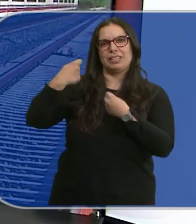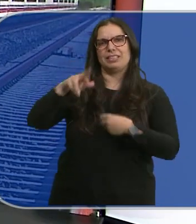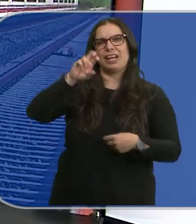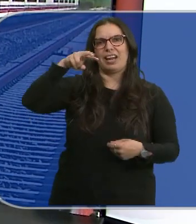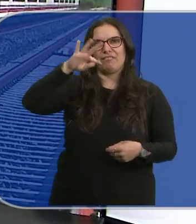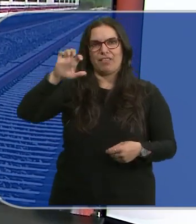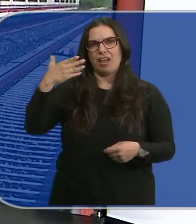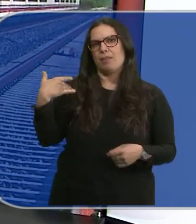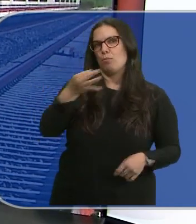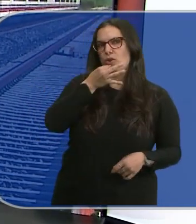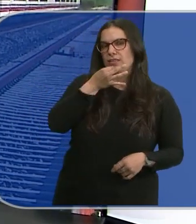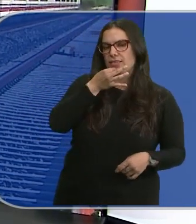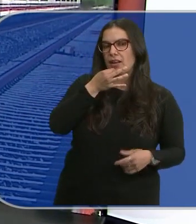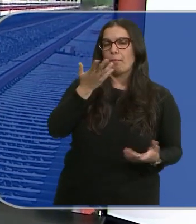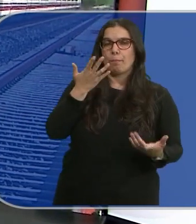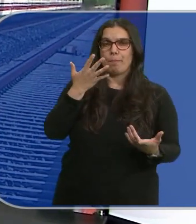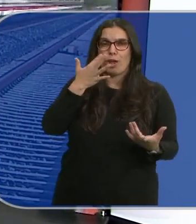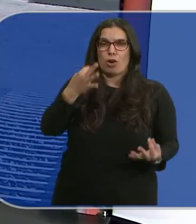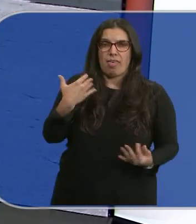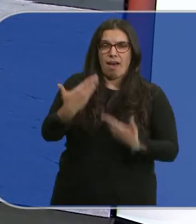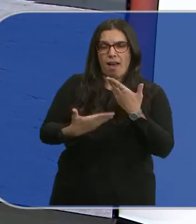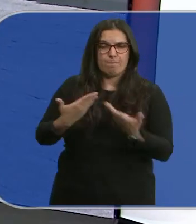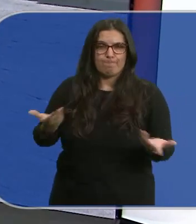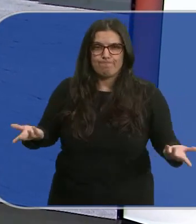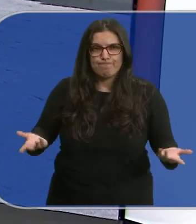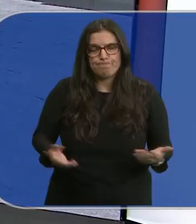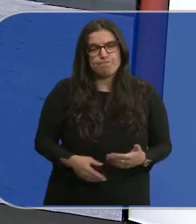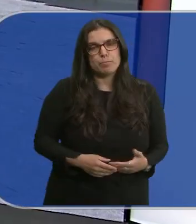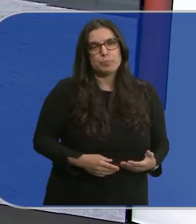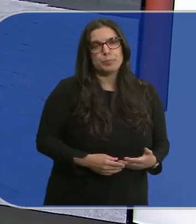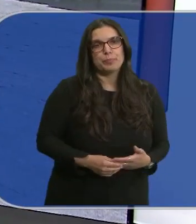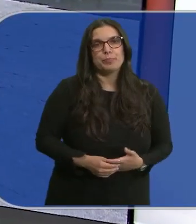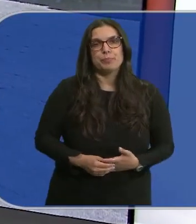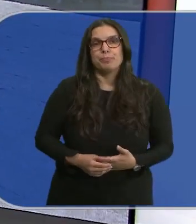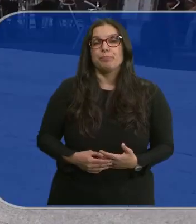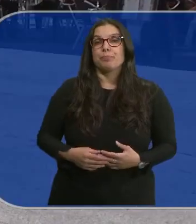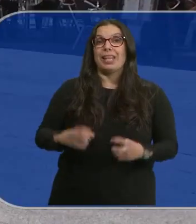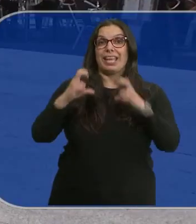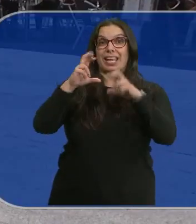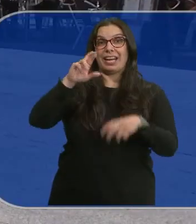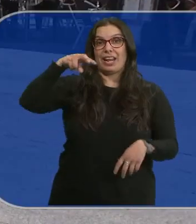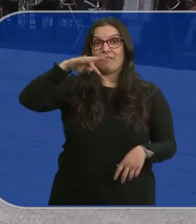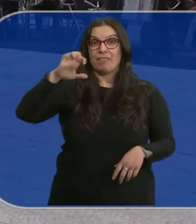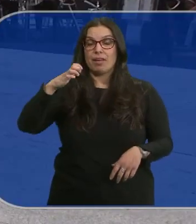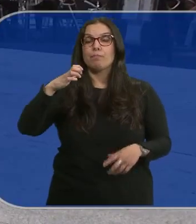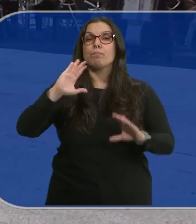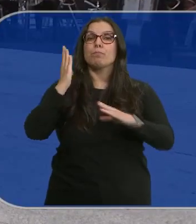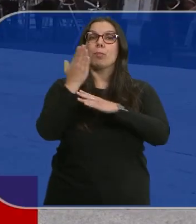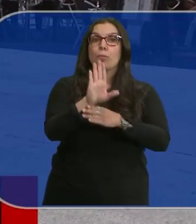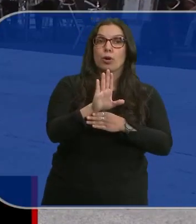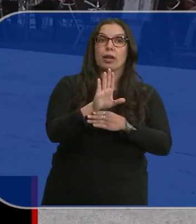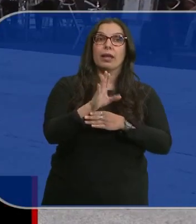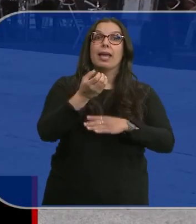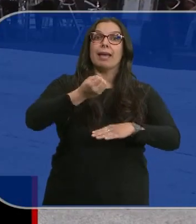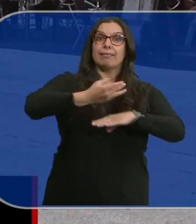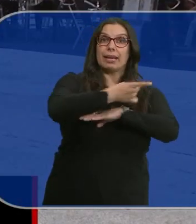hora de la tarde de ayer, pero no se produjo ningún avance. Sara Andrés. Renfe propone que la Junta y la Diputación financien los trenes